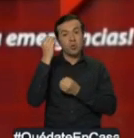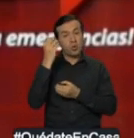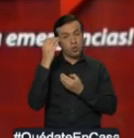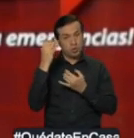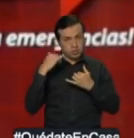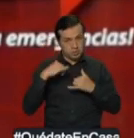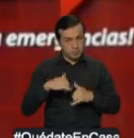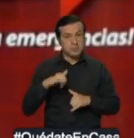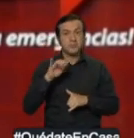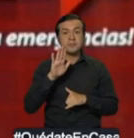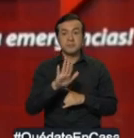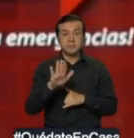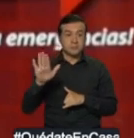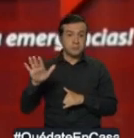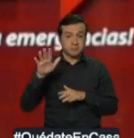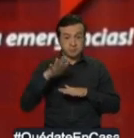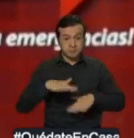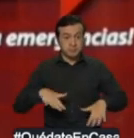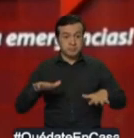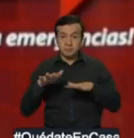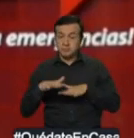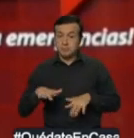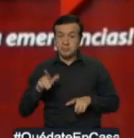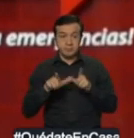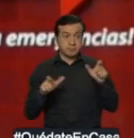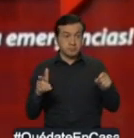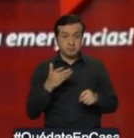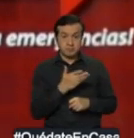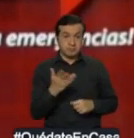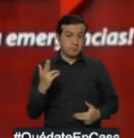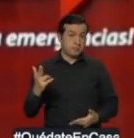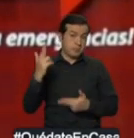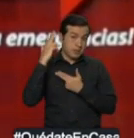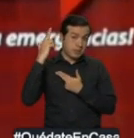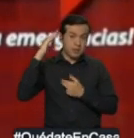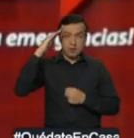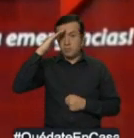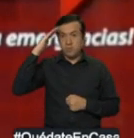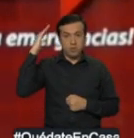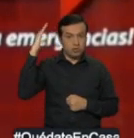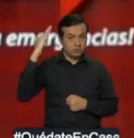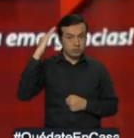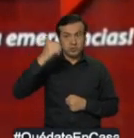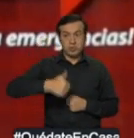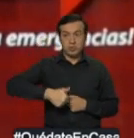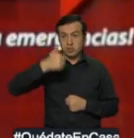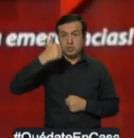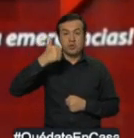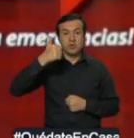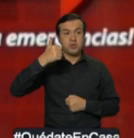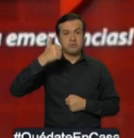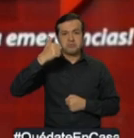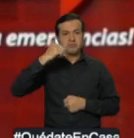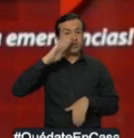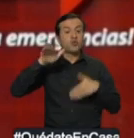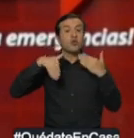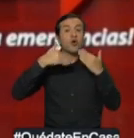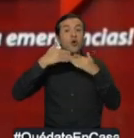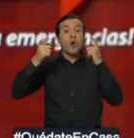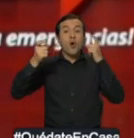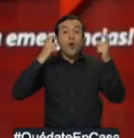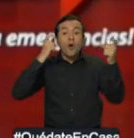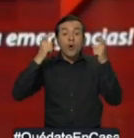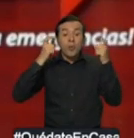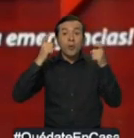para que los cuerpos operativos que van desde fuerzas armadas policías intendentes comisarios todo el control que